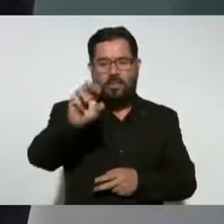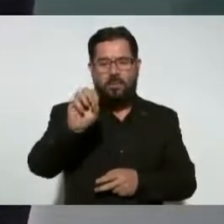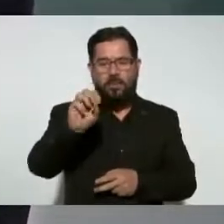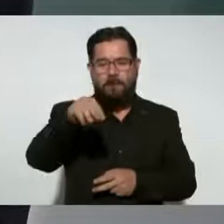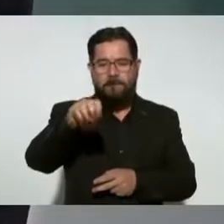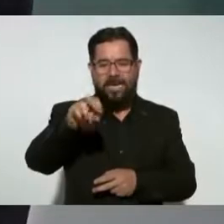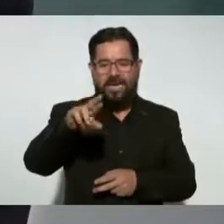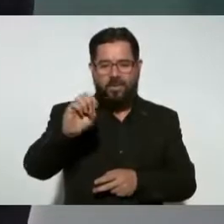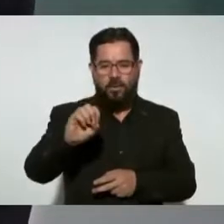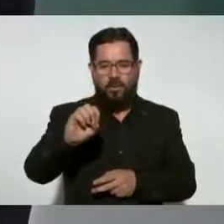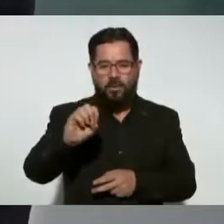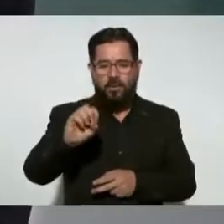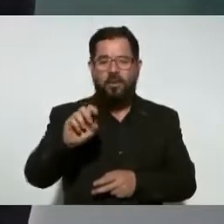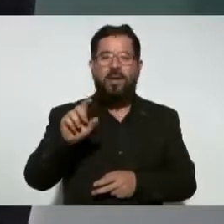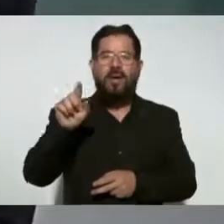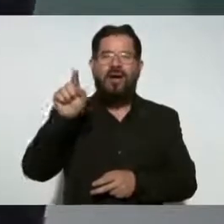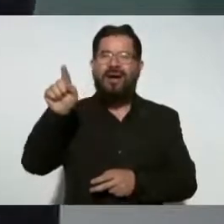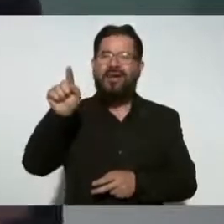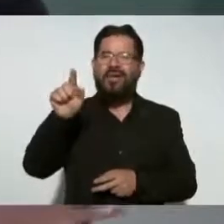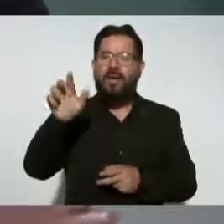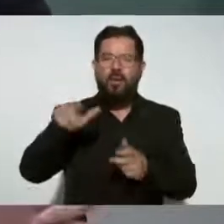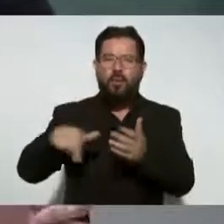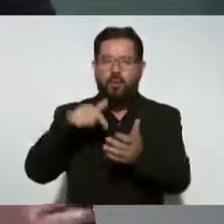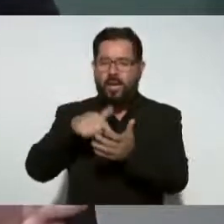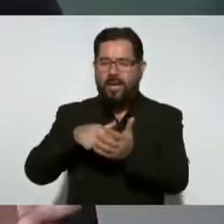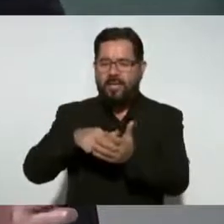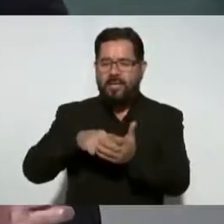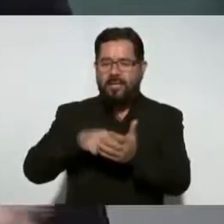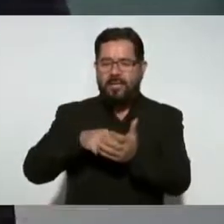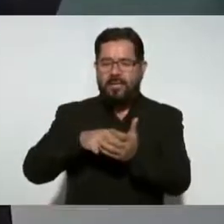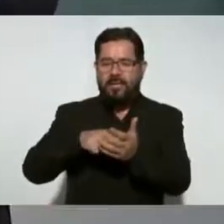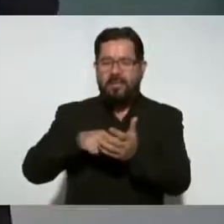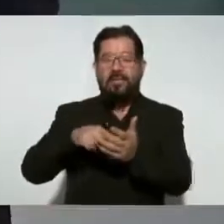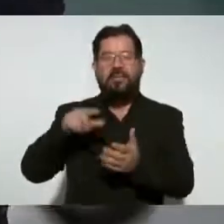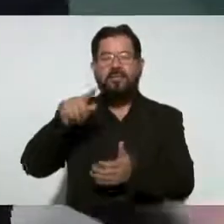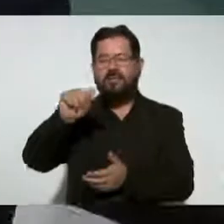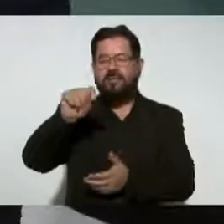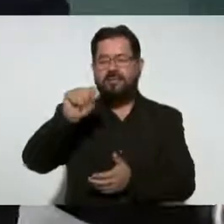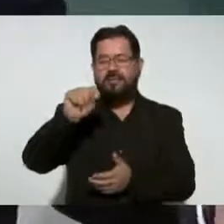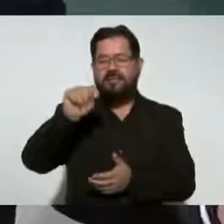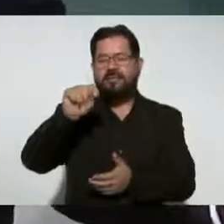una barranca, y con el temblor se partió.